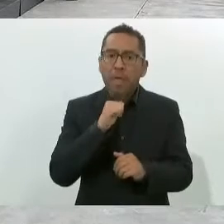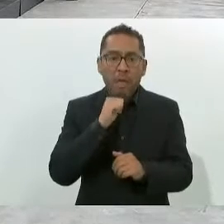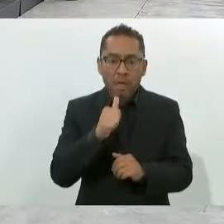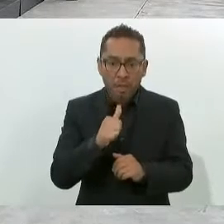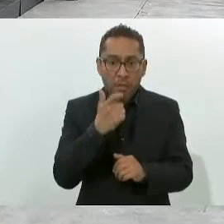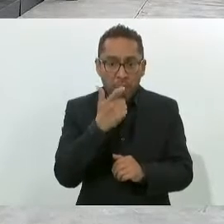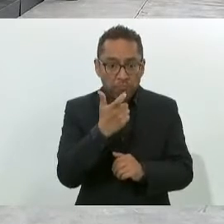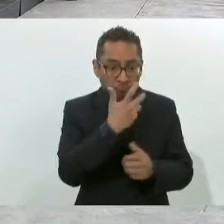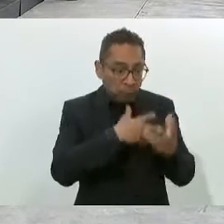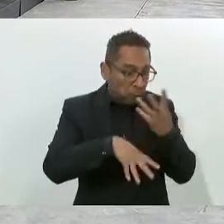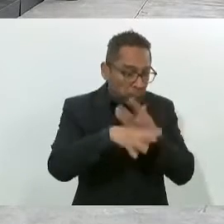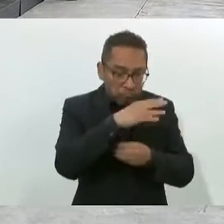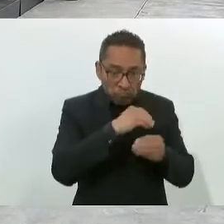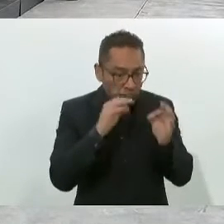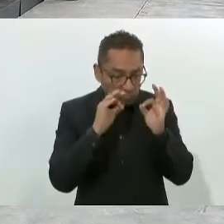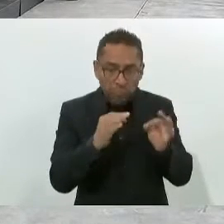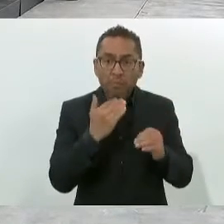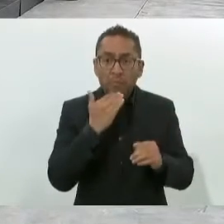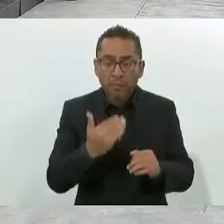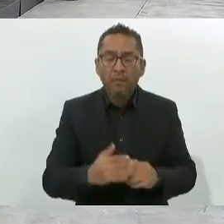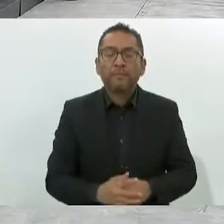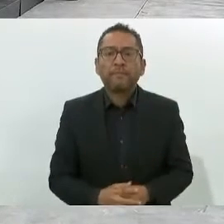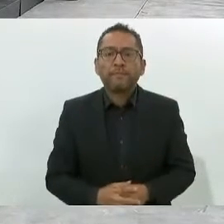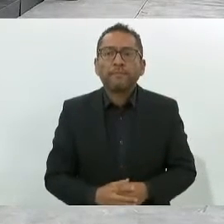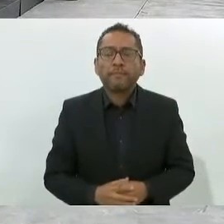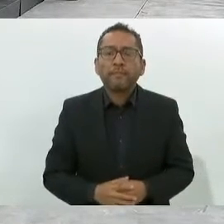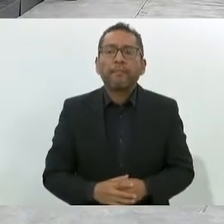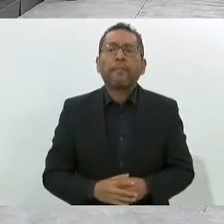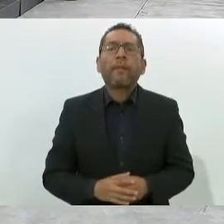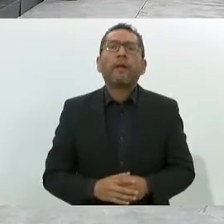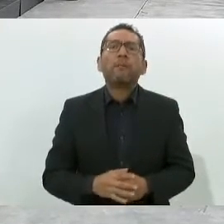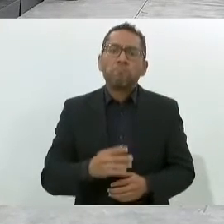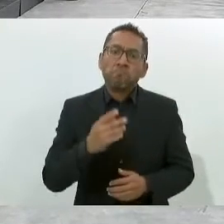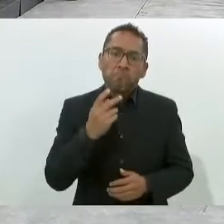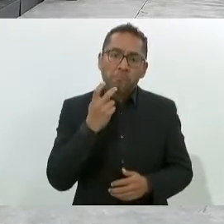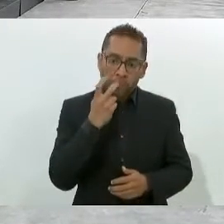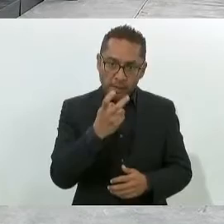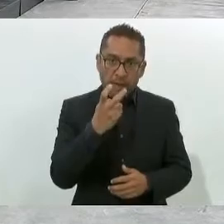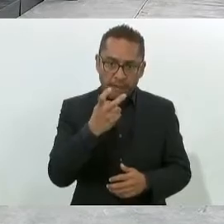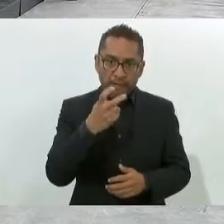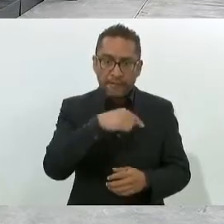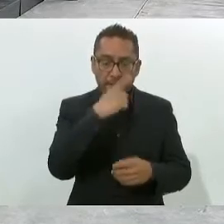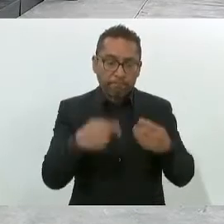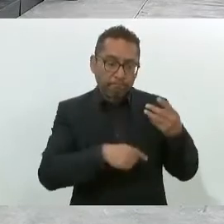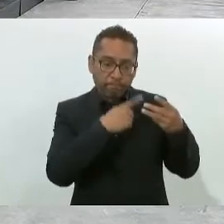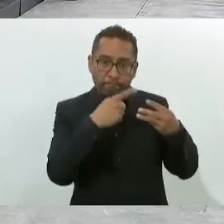la economía en lo que respecta a este sector.